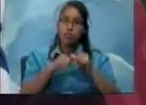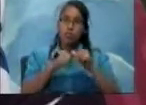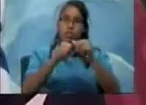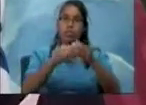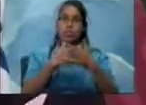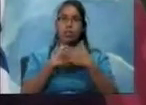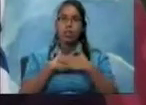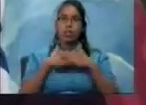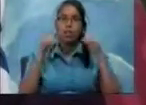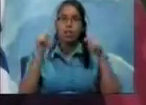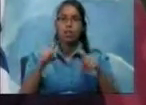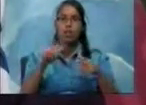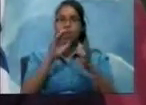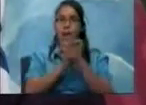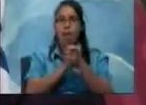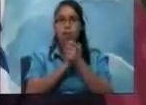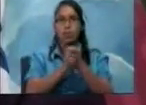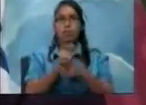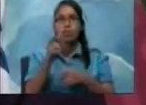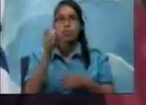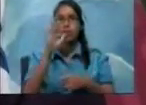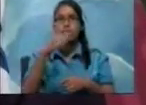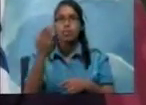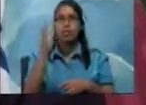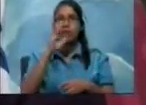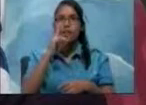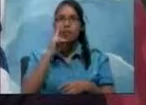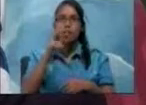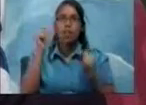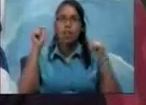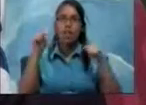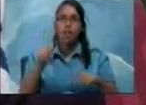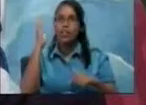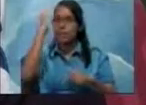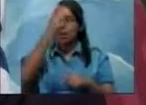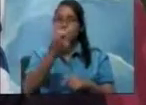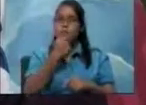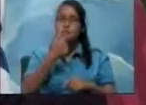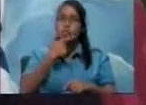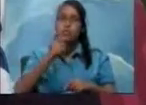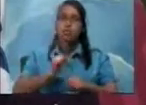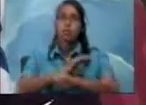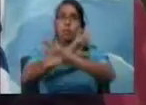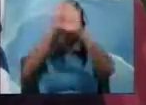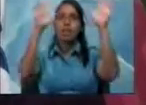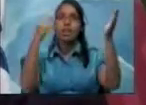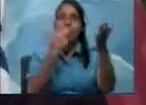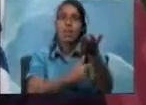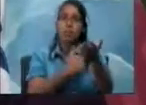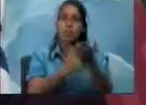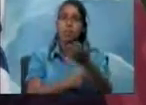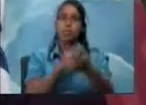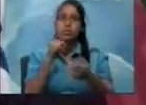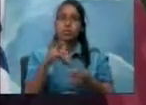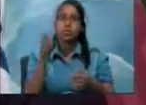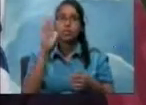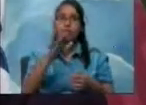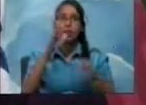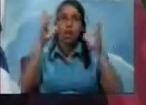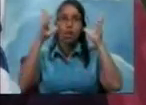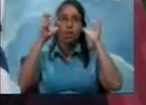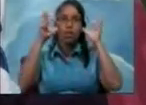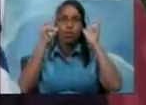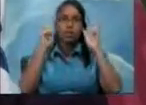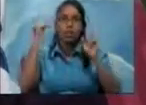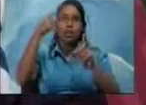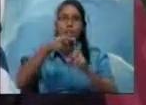hoy amigo que usted me está viendo en esta preciosa mañana hermano que usted me está escuchando a